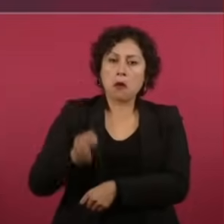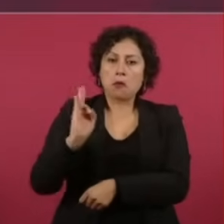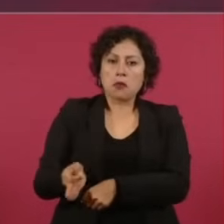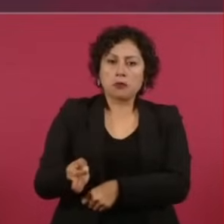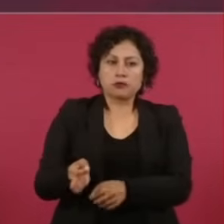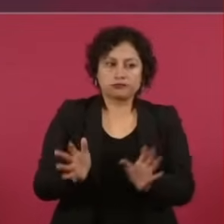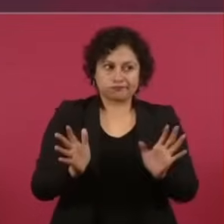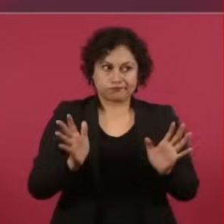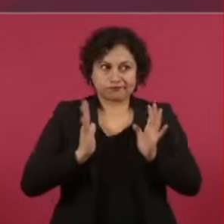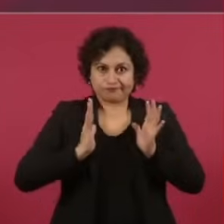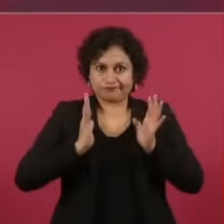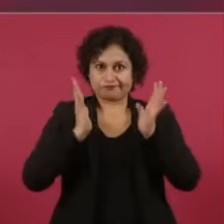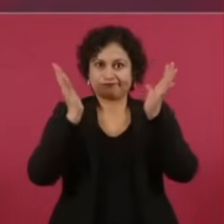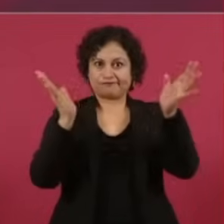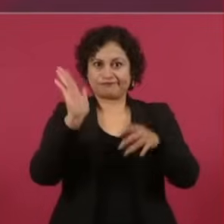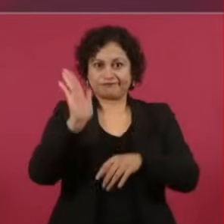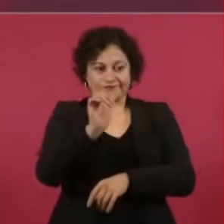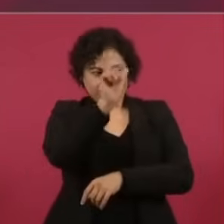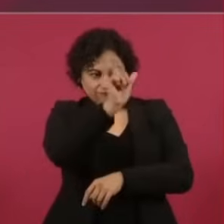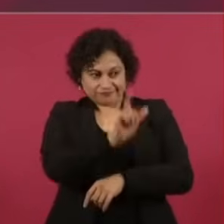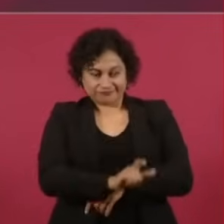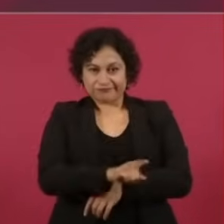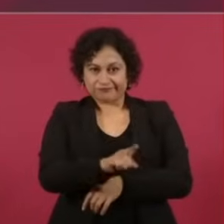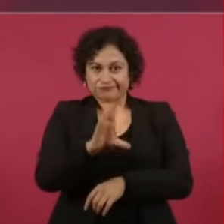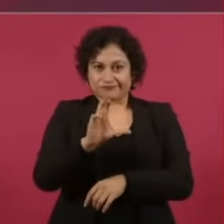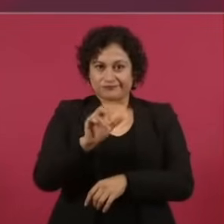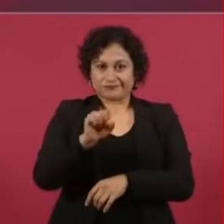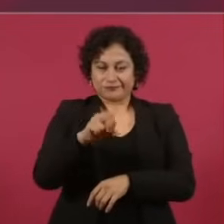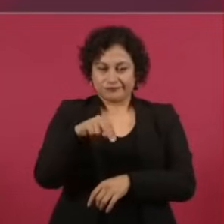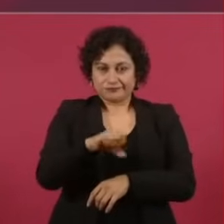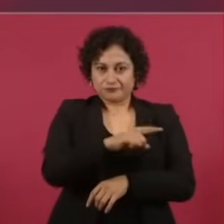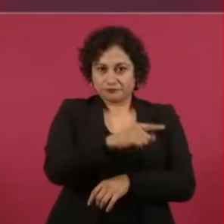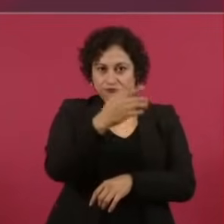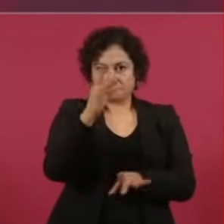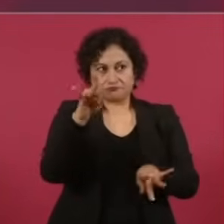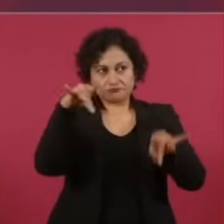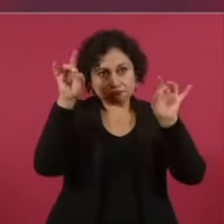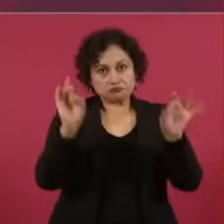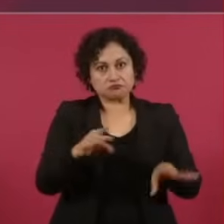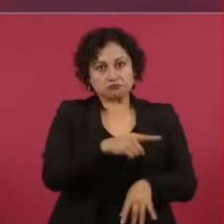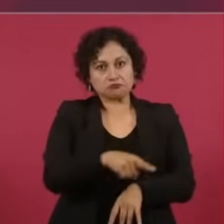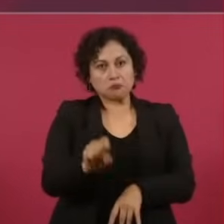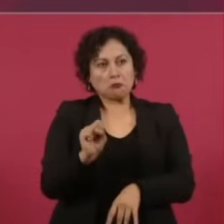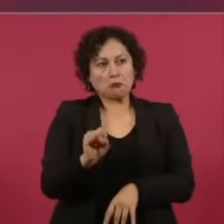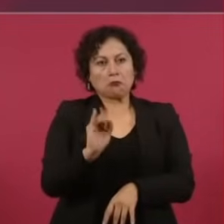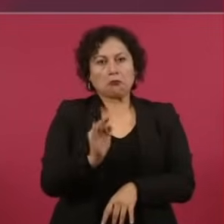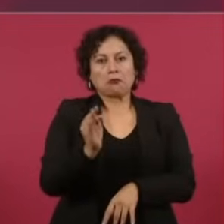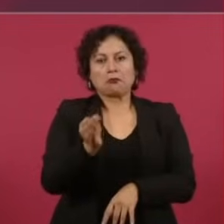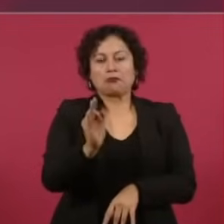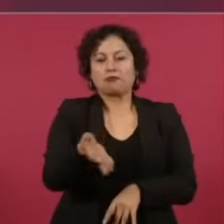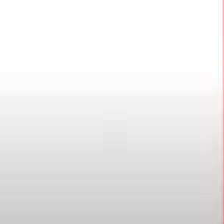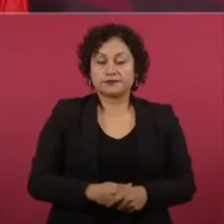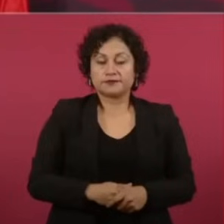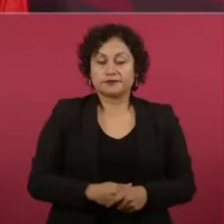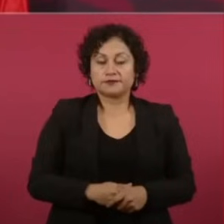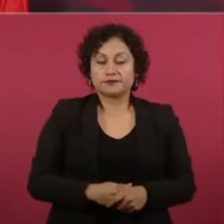vamos, amigos, rápidamente a ver cómo el presidente López Obrador acaba con los traidores al pueblo